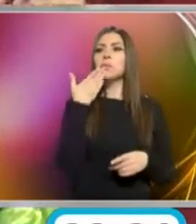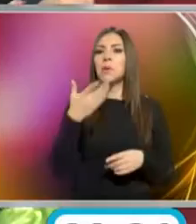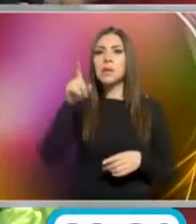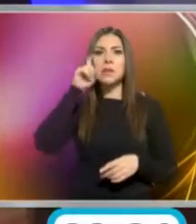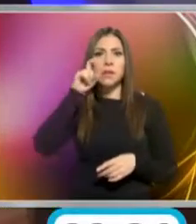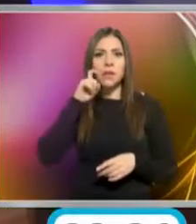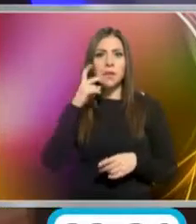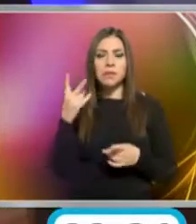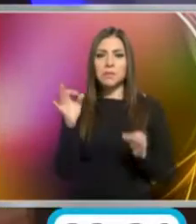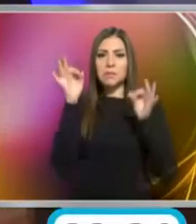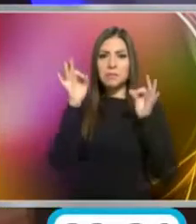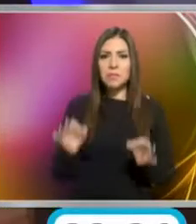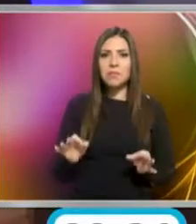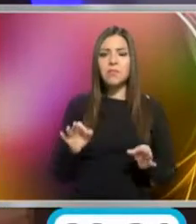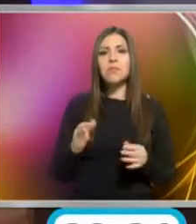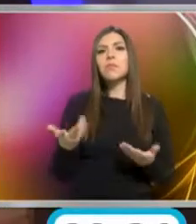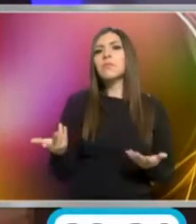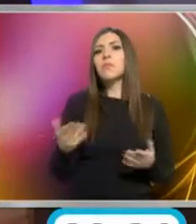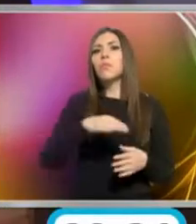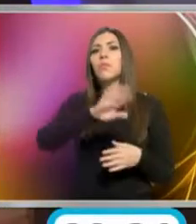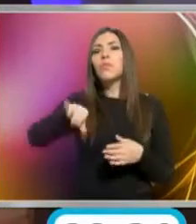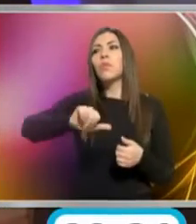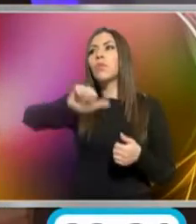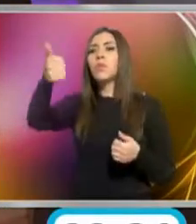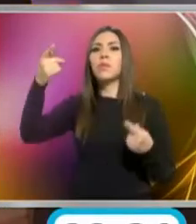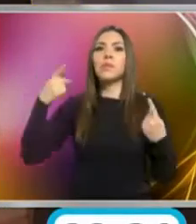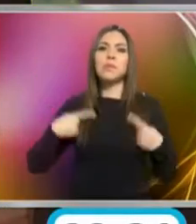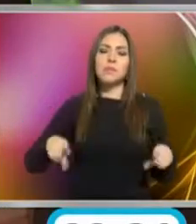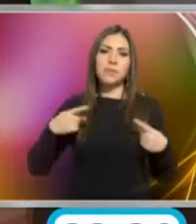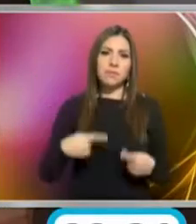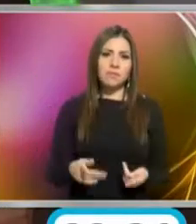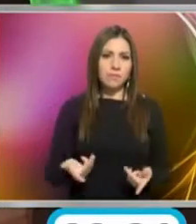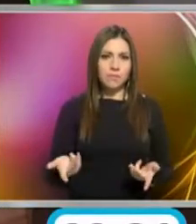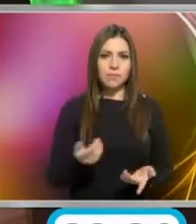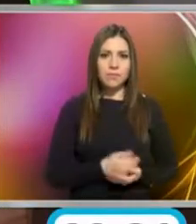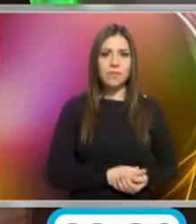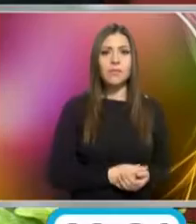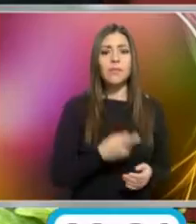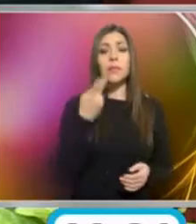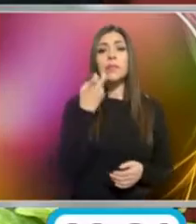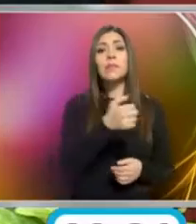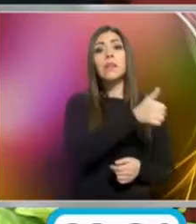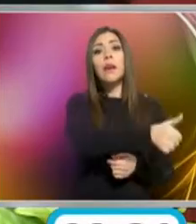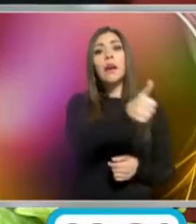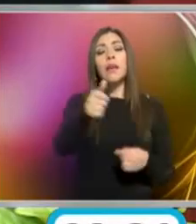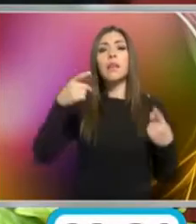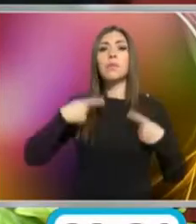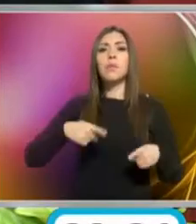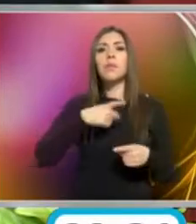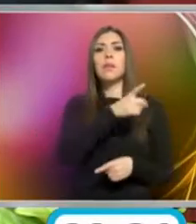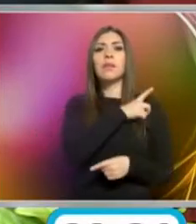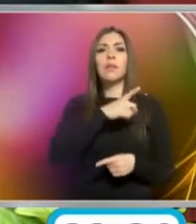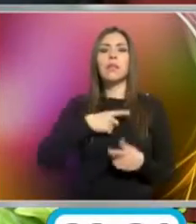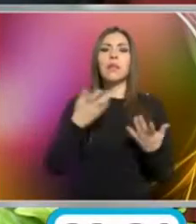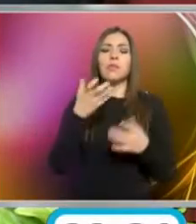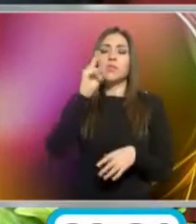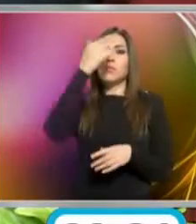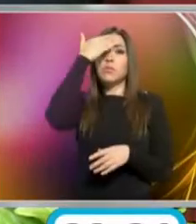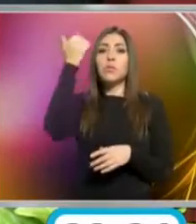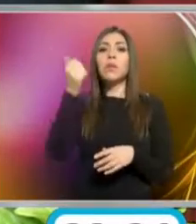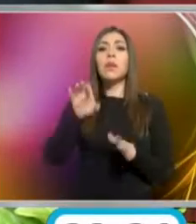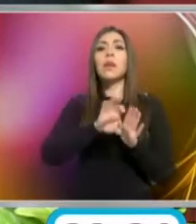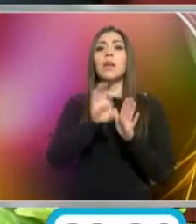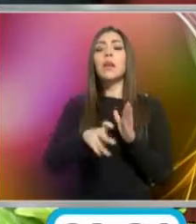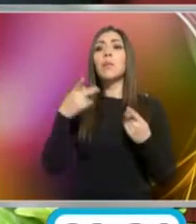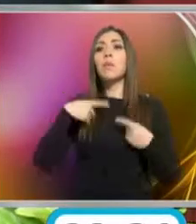un buen sexo con la pareja, son infieles. Pero ya es una cosa personal, es algo que tienen que resolver con ellos mismos. Así es. Digo, sin hacer ningún